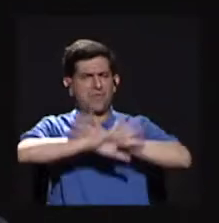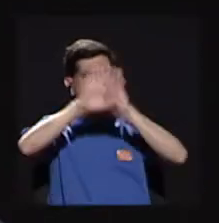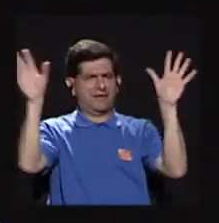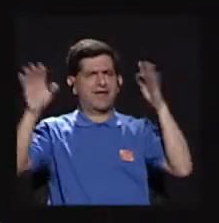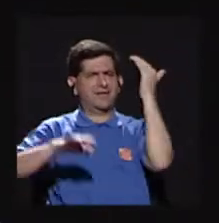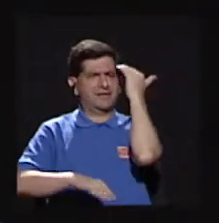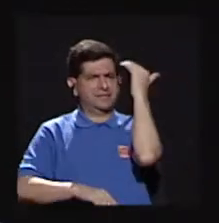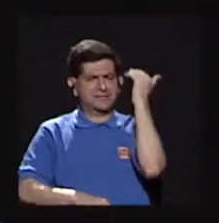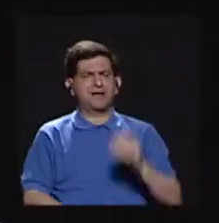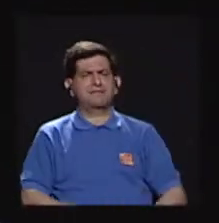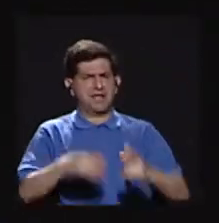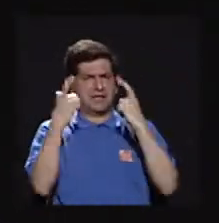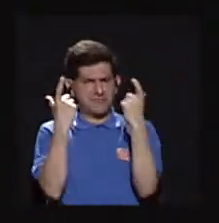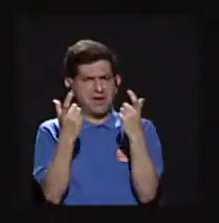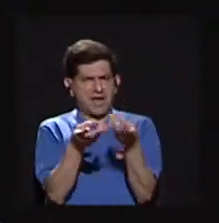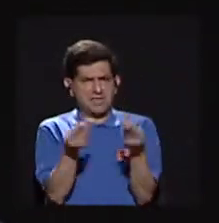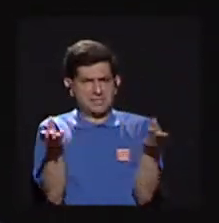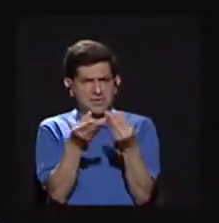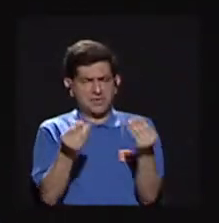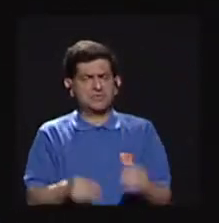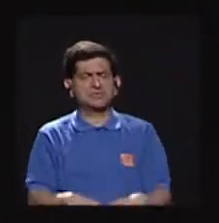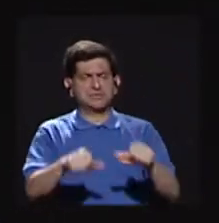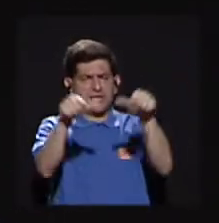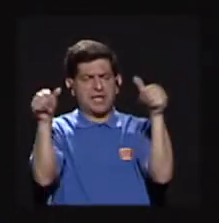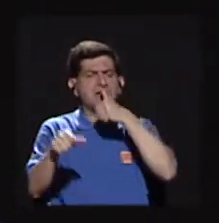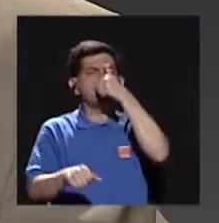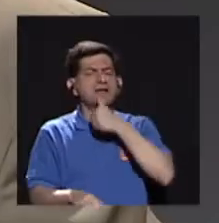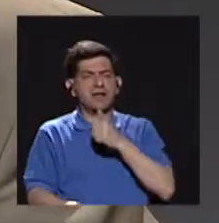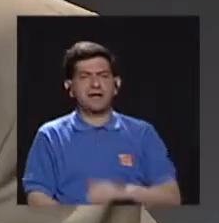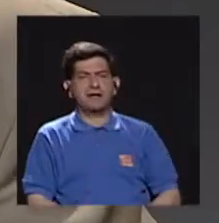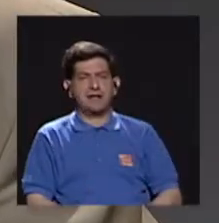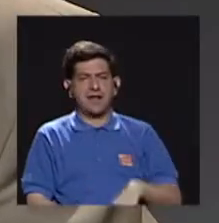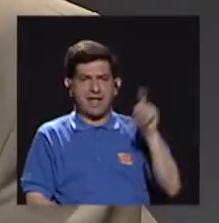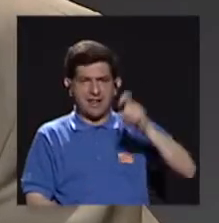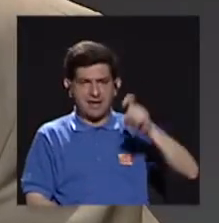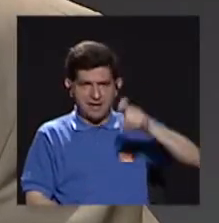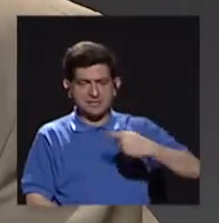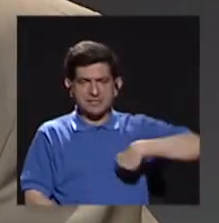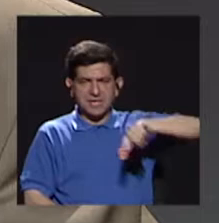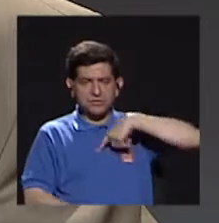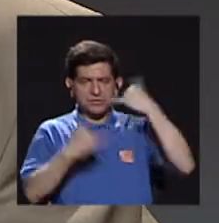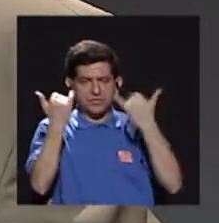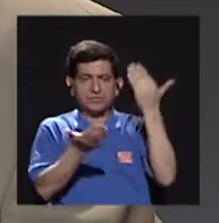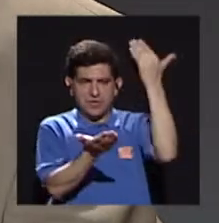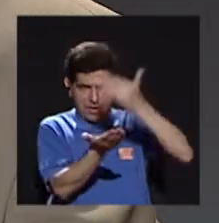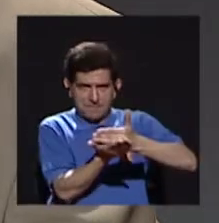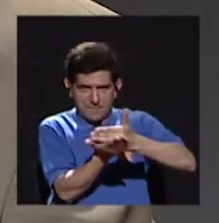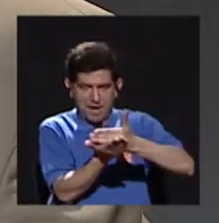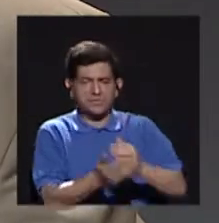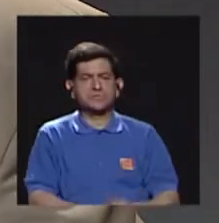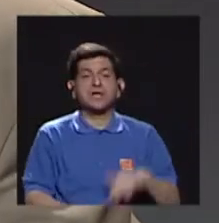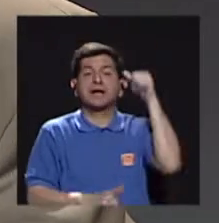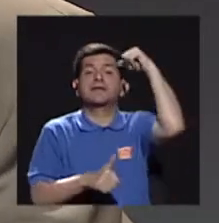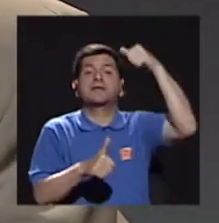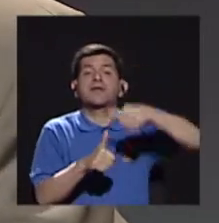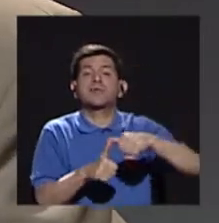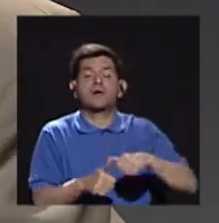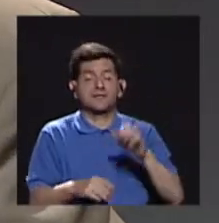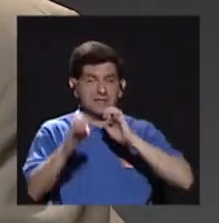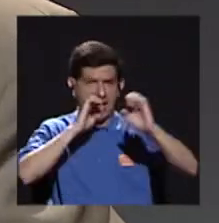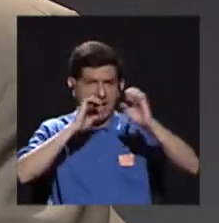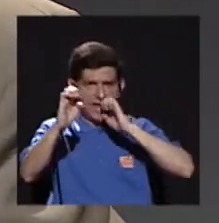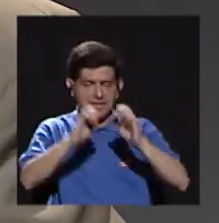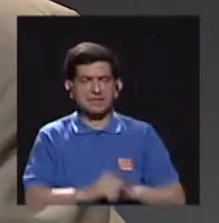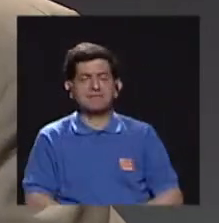como para saber que la riqueza se produce principalmente en el sector privado donde tenemos que irnos aún a una pausa y les recuerdo que esta entrevista